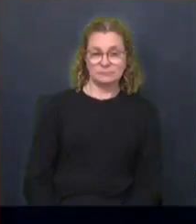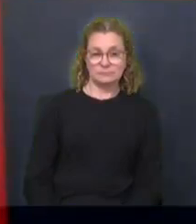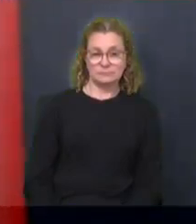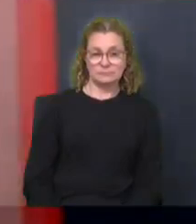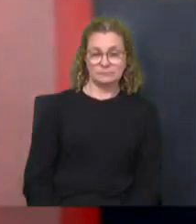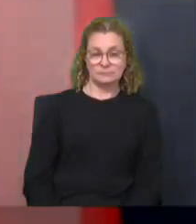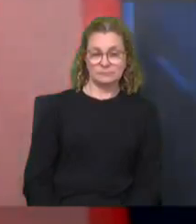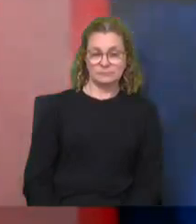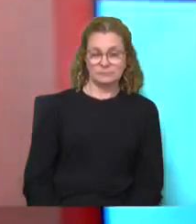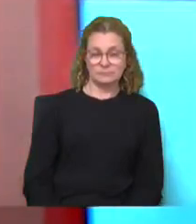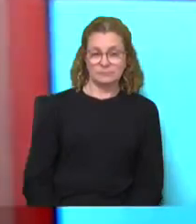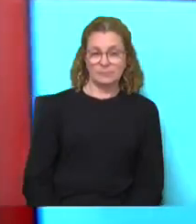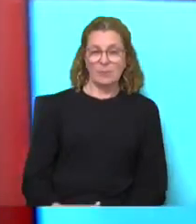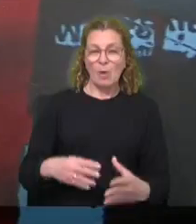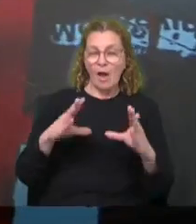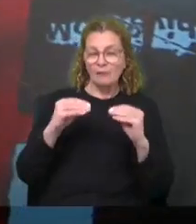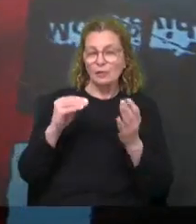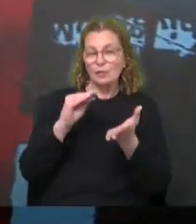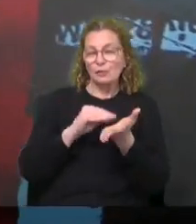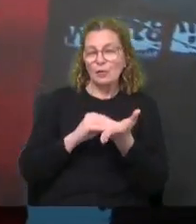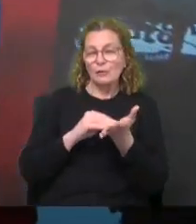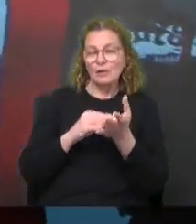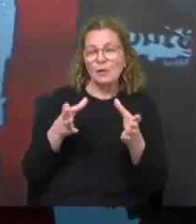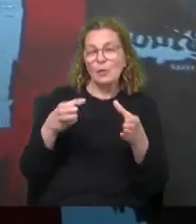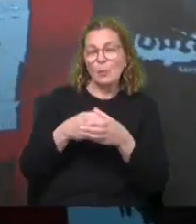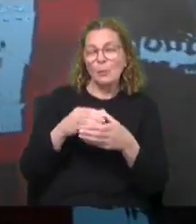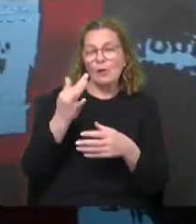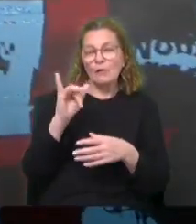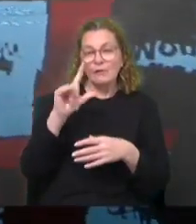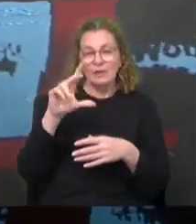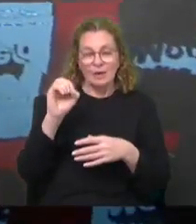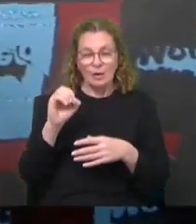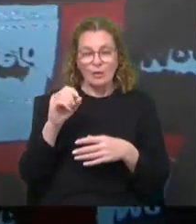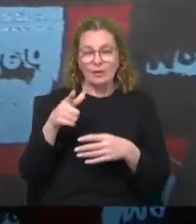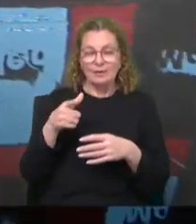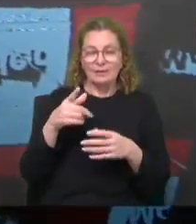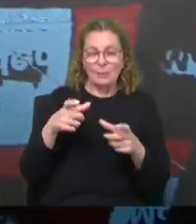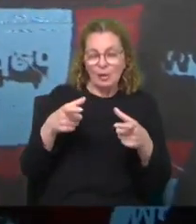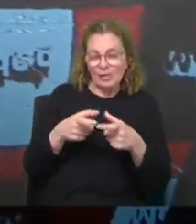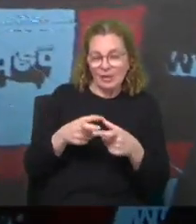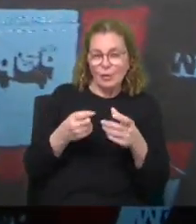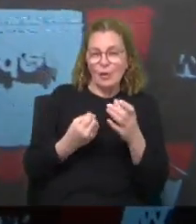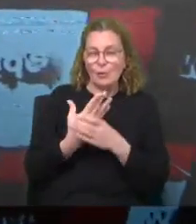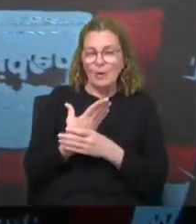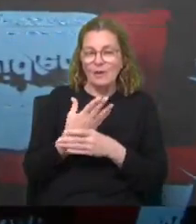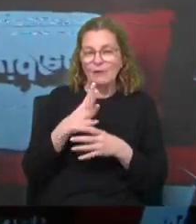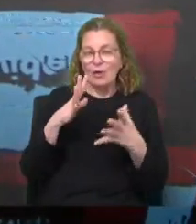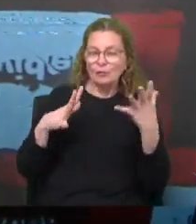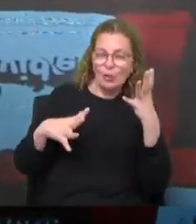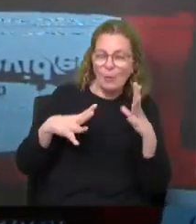la luz. Sí. Creo que su arte también lo infiere bastante con las luces en la tapa del disco, sombras.